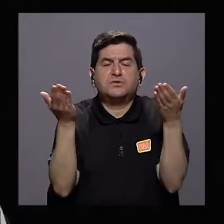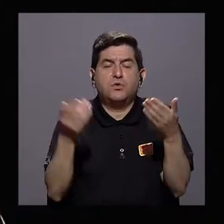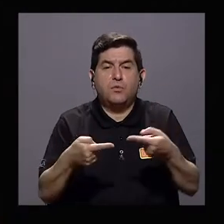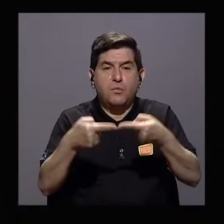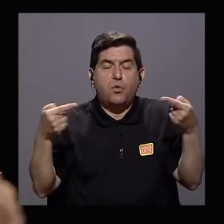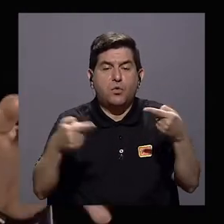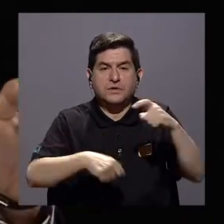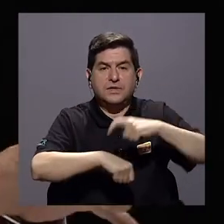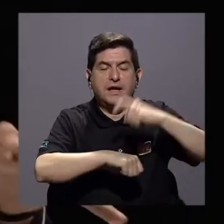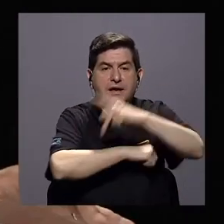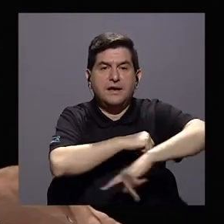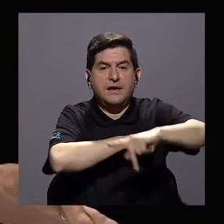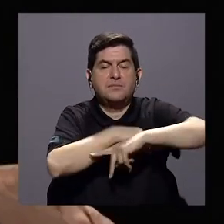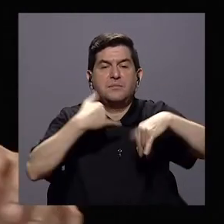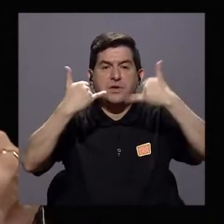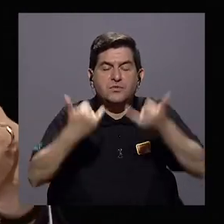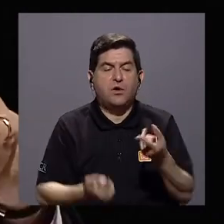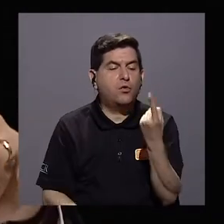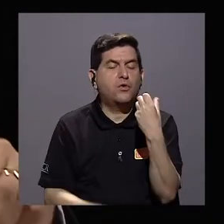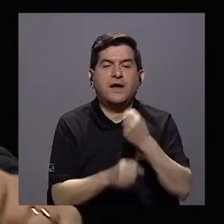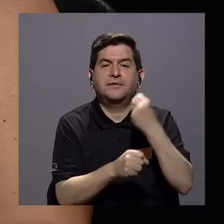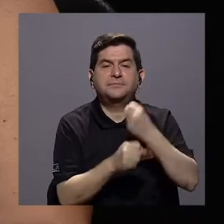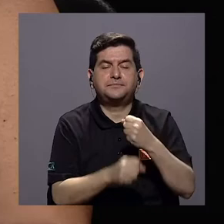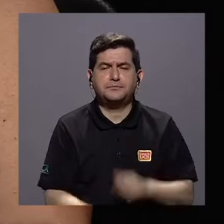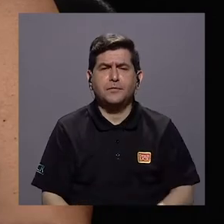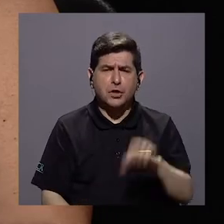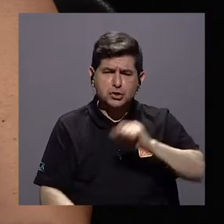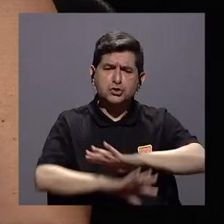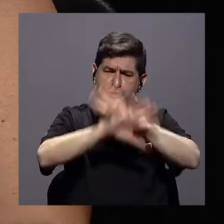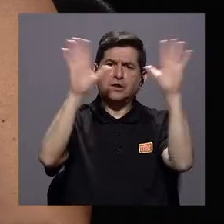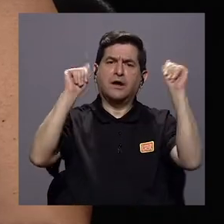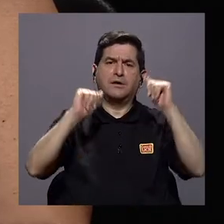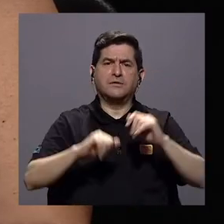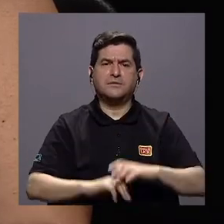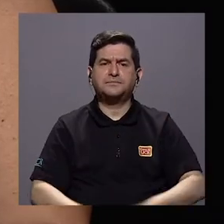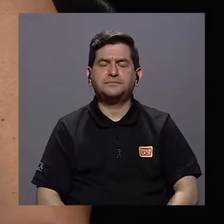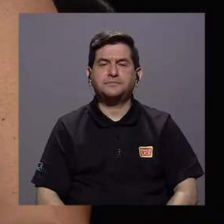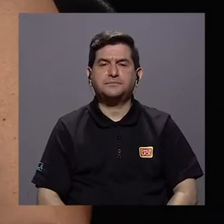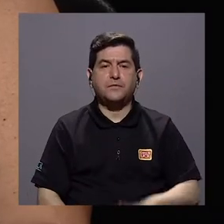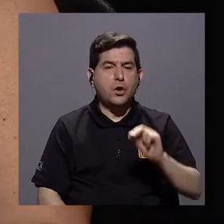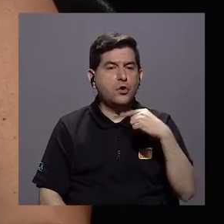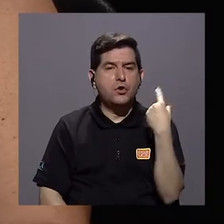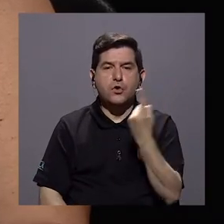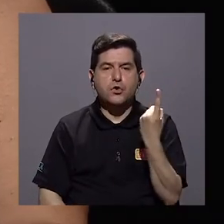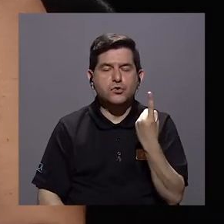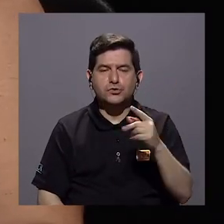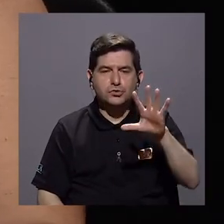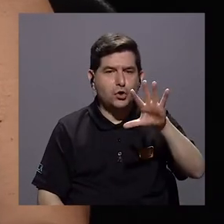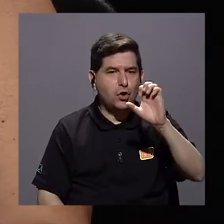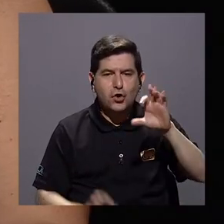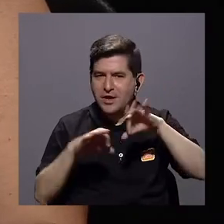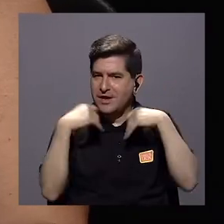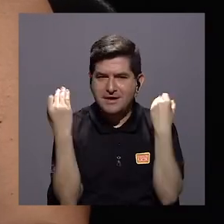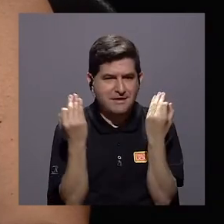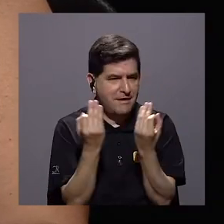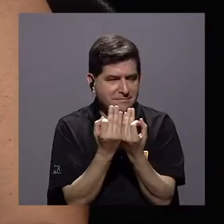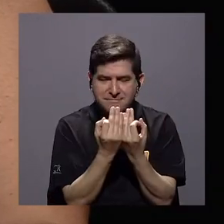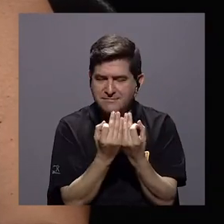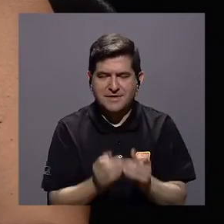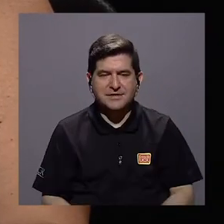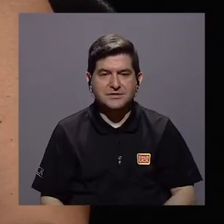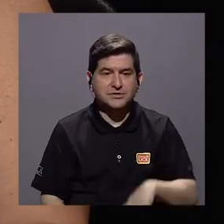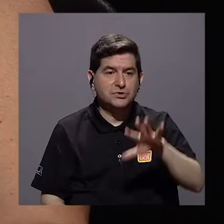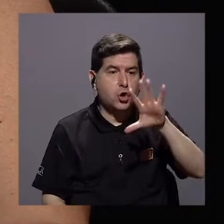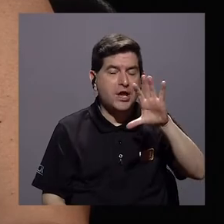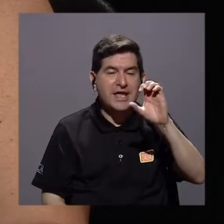versus el momento país que estamos viviendo de desempleo? Claro, por supuesto. Mire, no son solo las 500 familias,